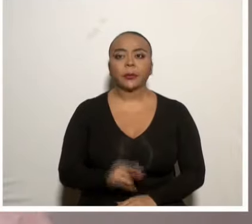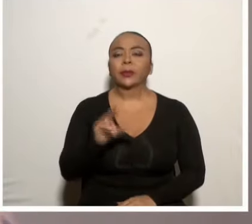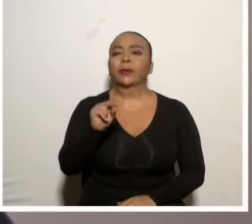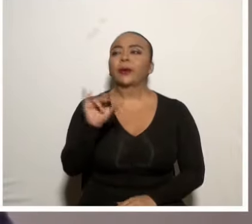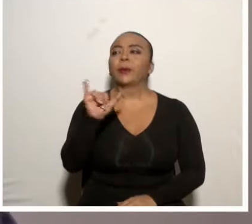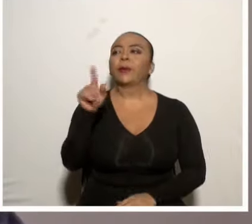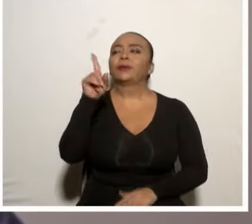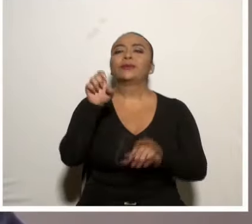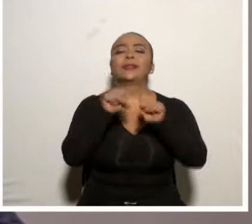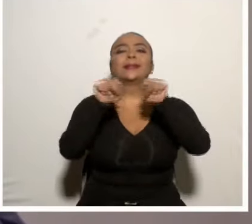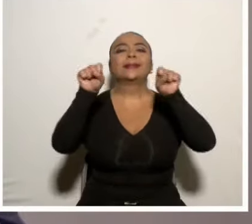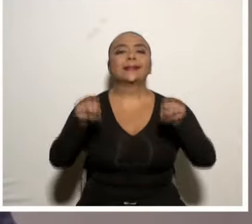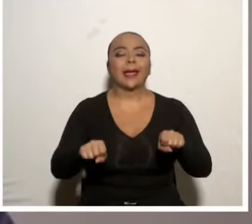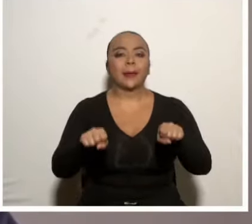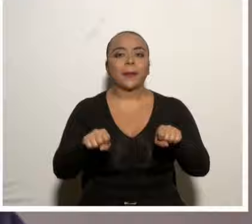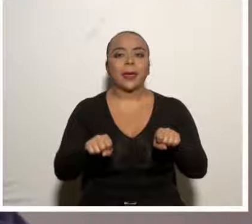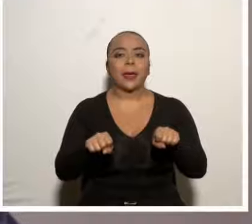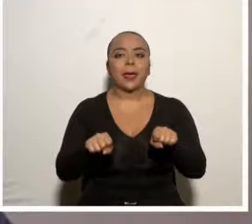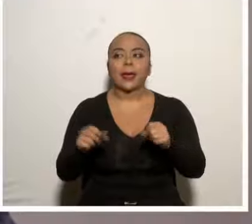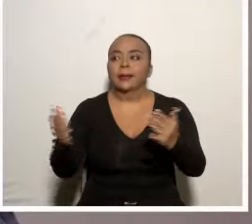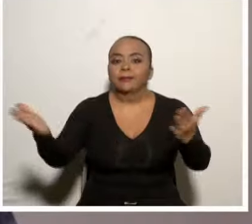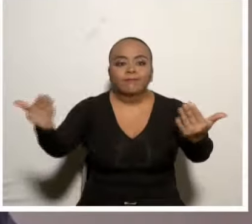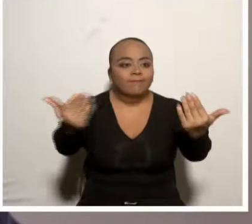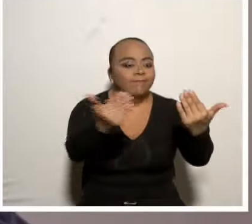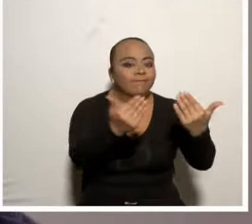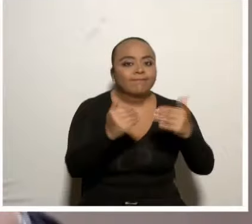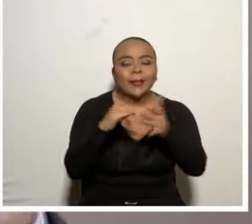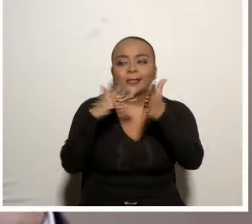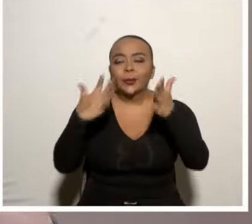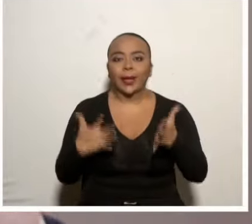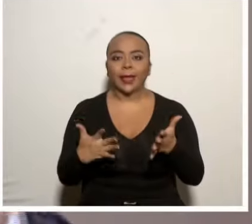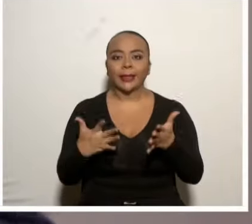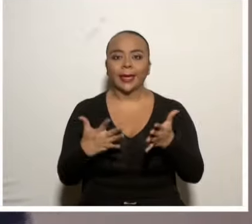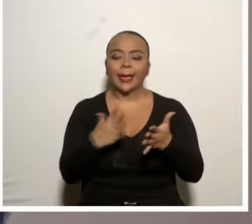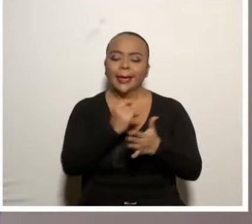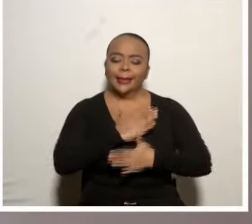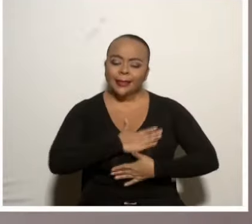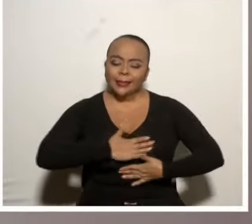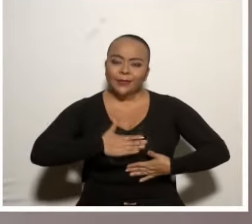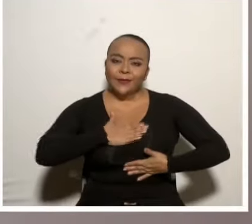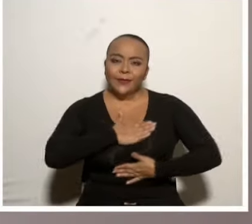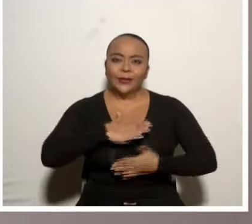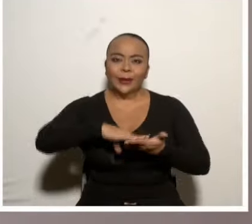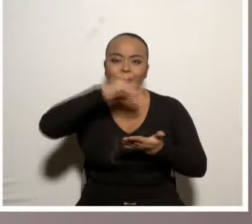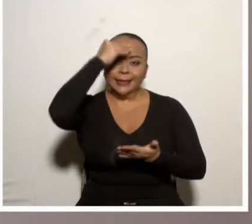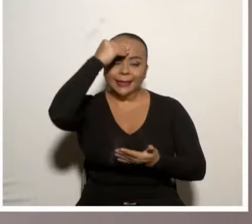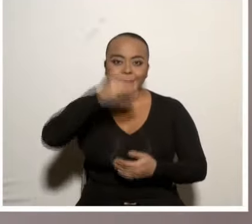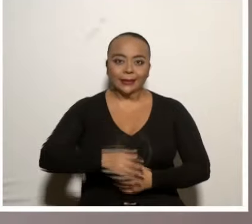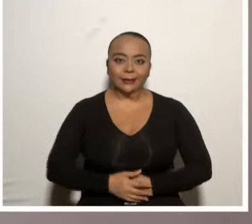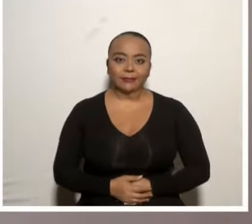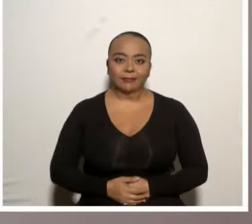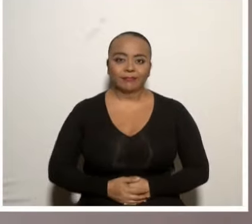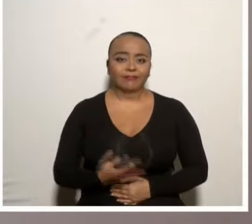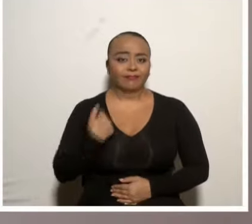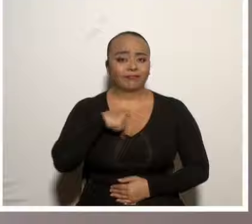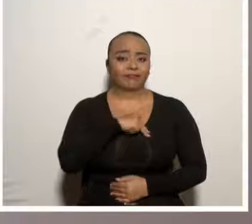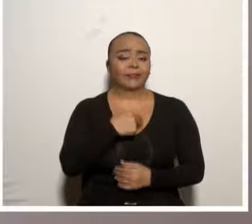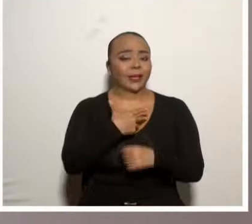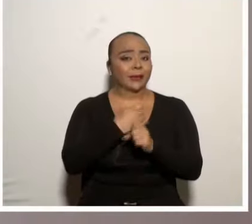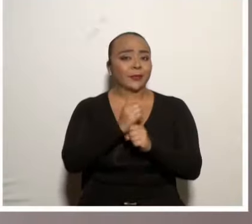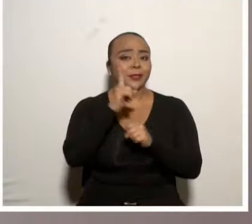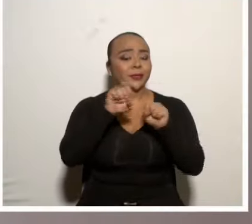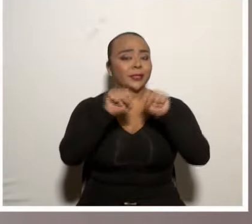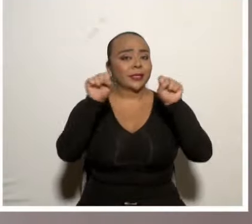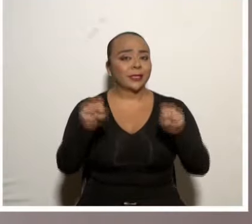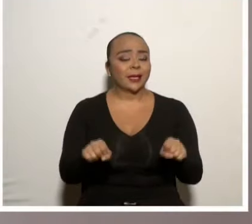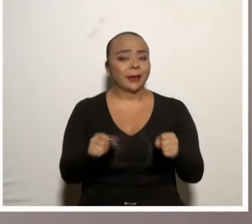un sistema donde se atraiga al estudiante, donde el estudiante disfrute aprendiendo, lo hemos hecho un